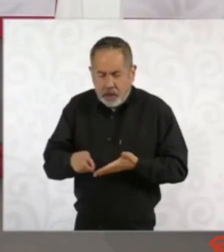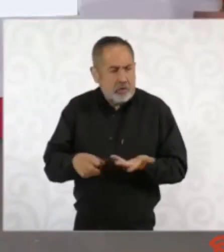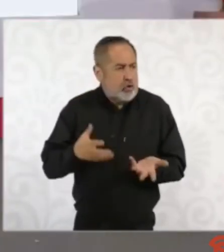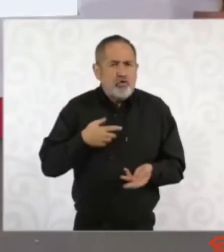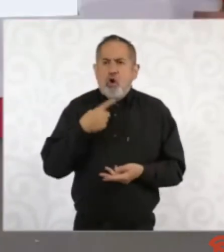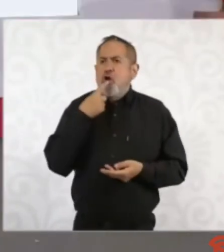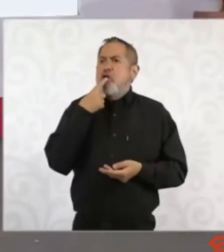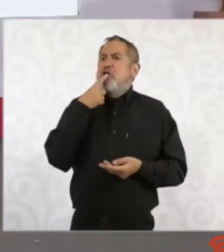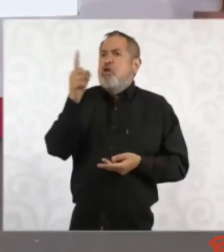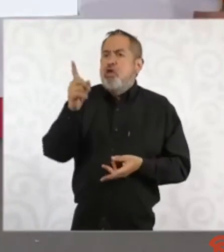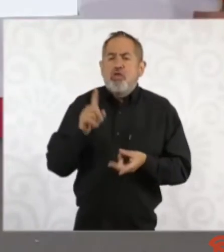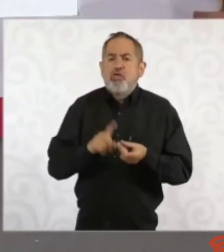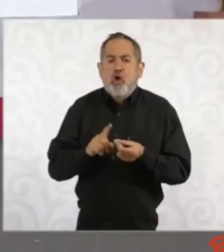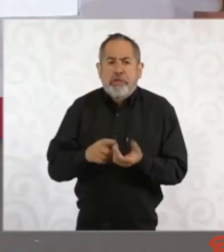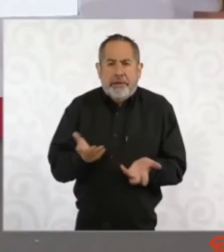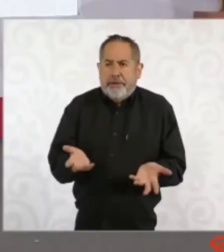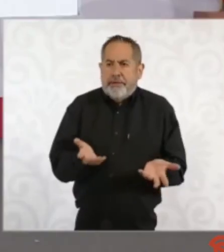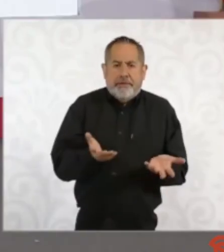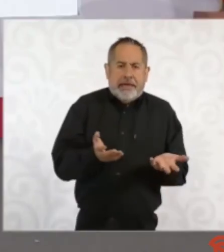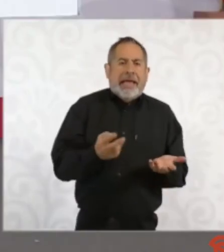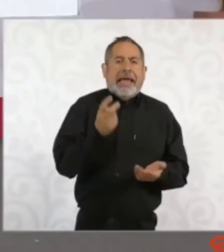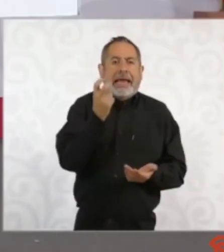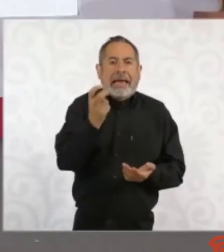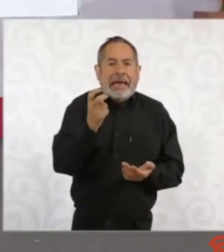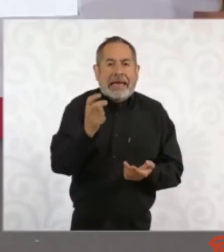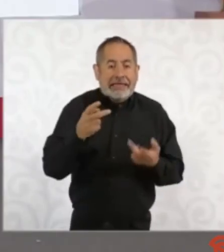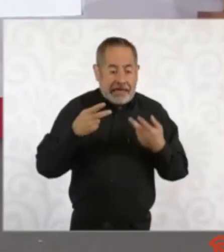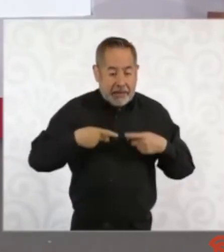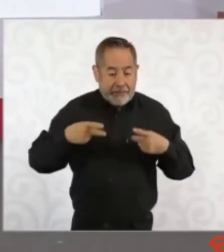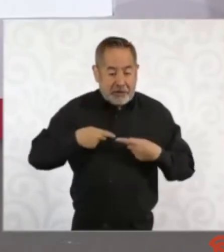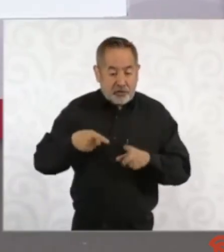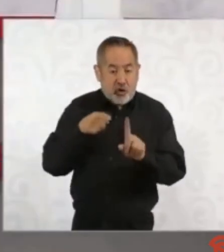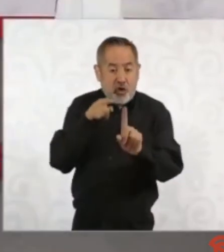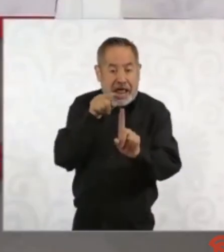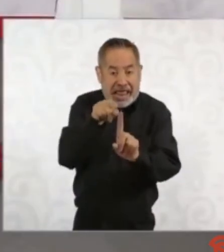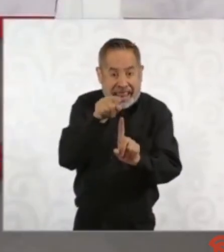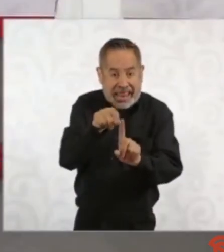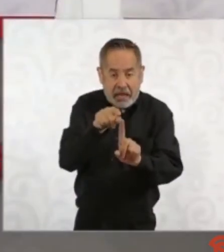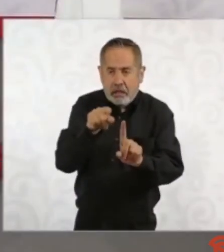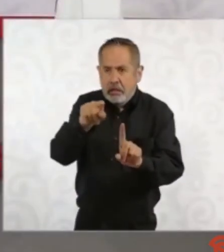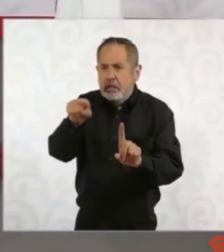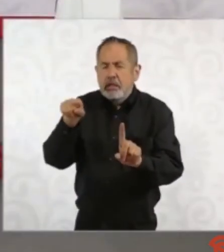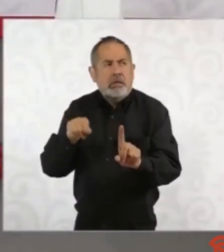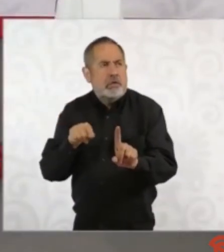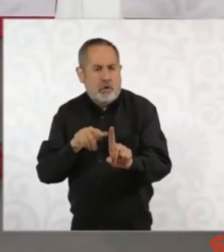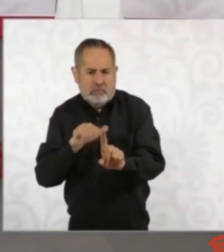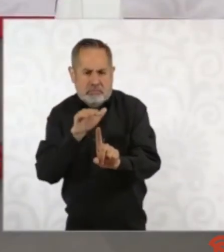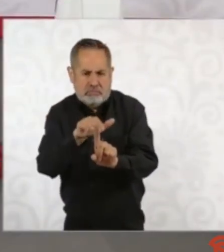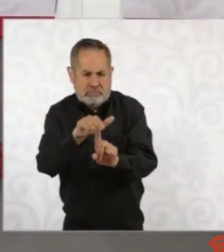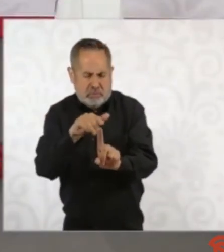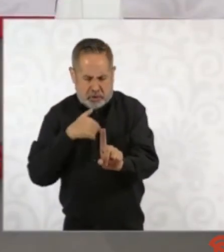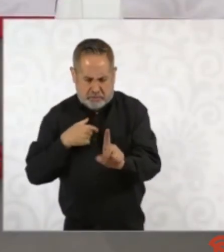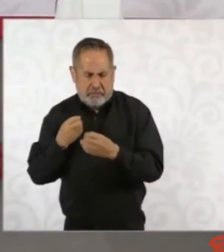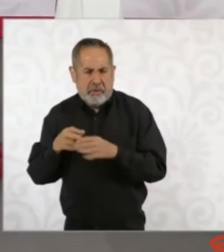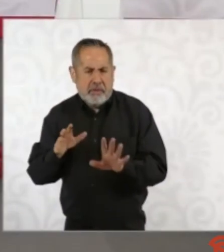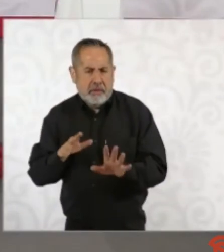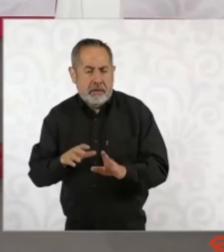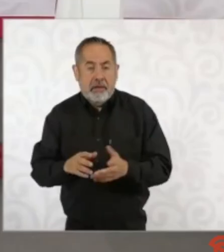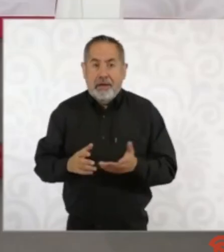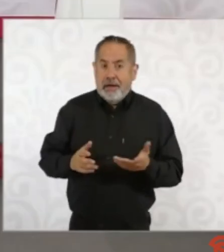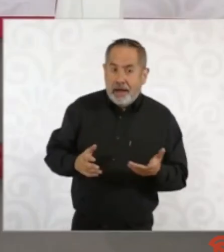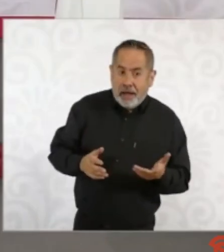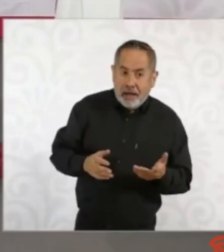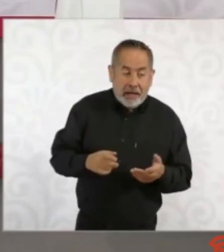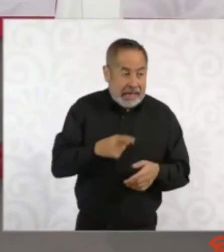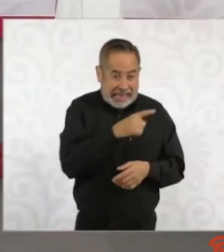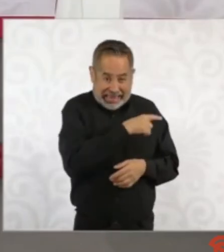del otro lado? Bueno, pues es este defensor de audiencia y ahí viene una nueva mentira. Pareciera que el defensor de audiencia